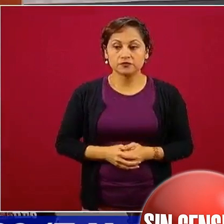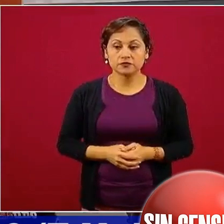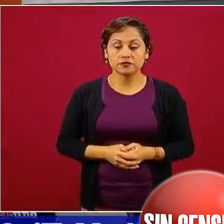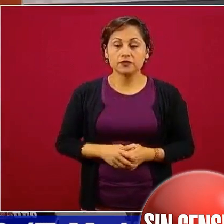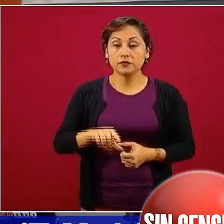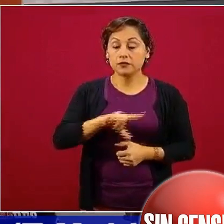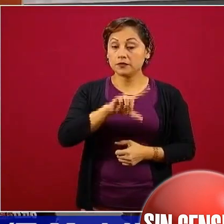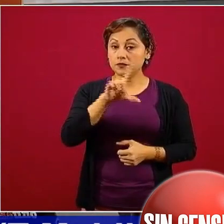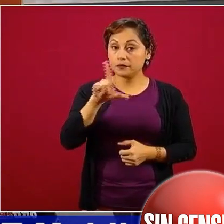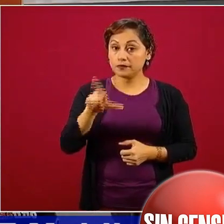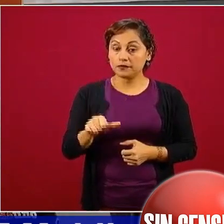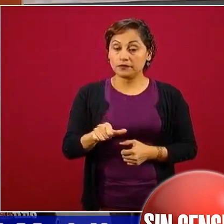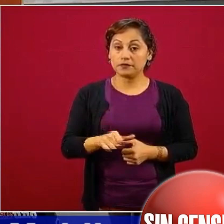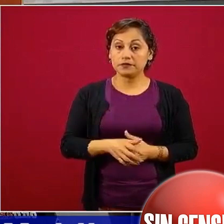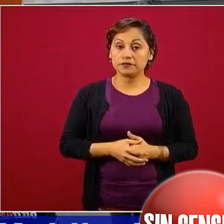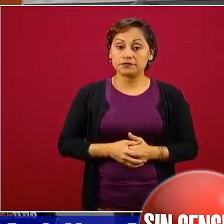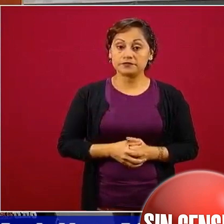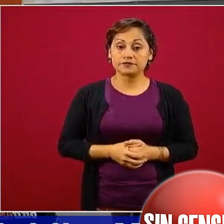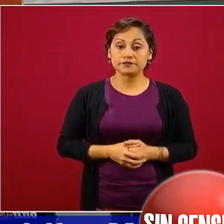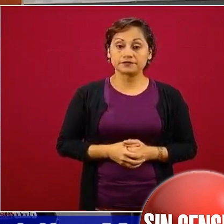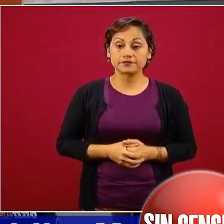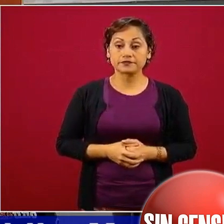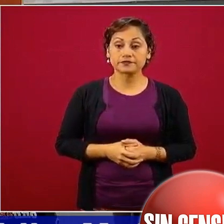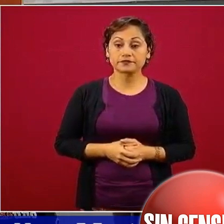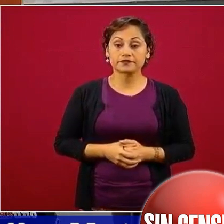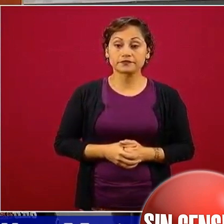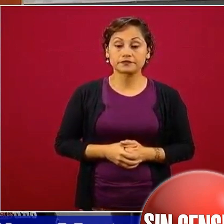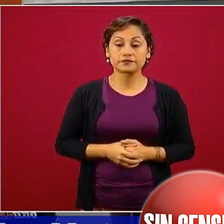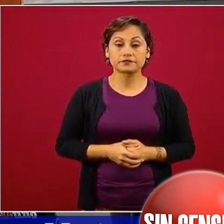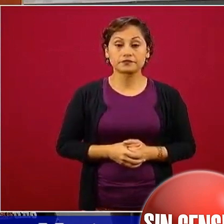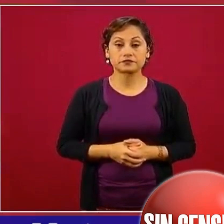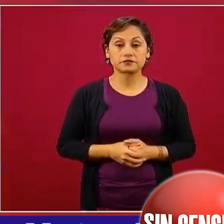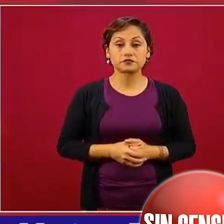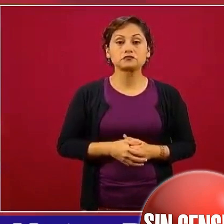llega en una elección democrática